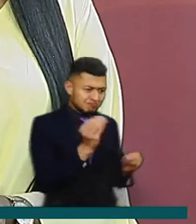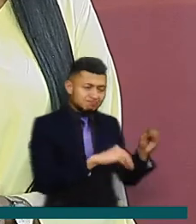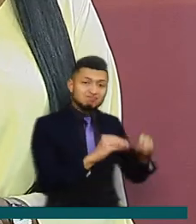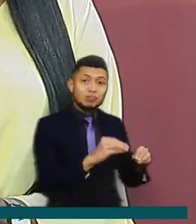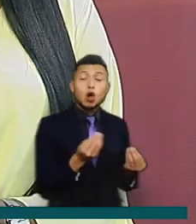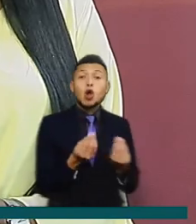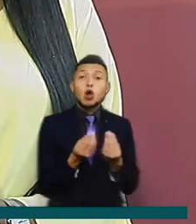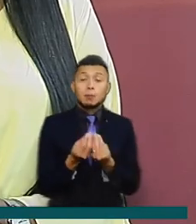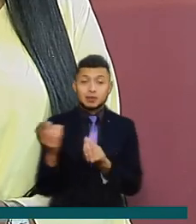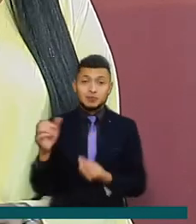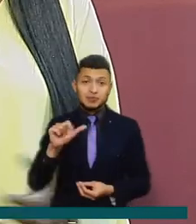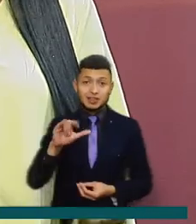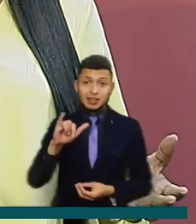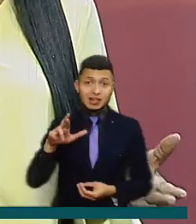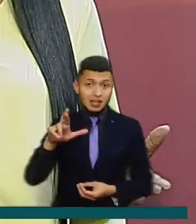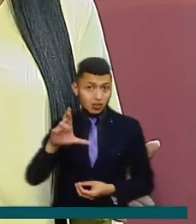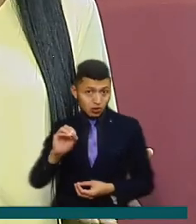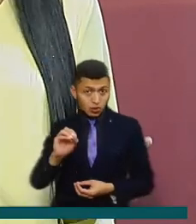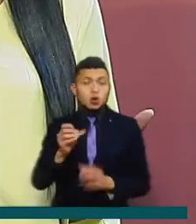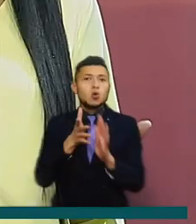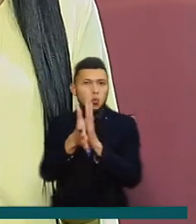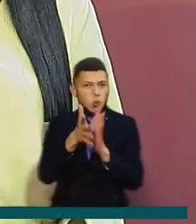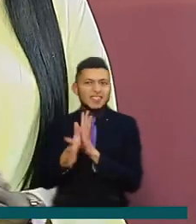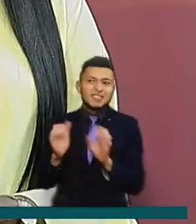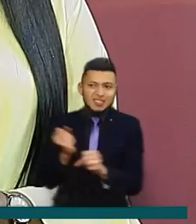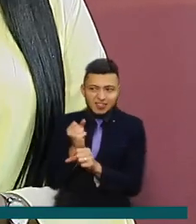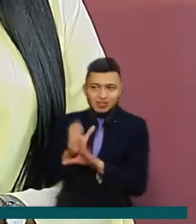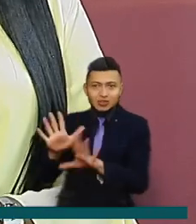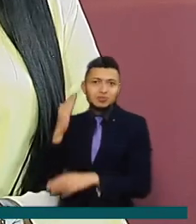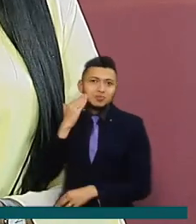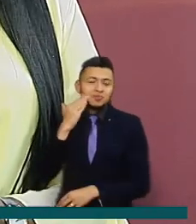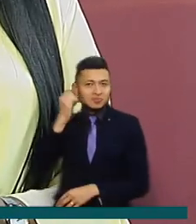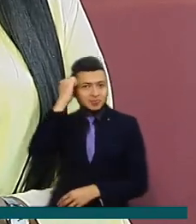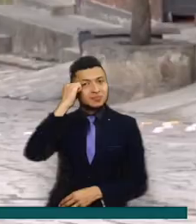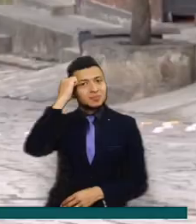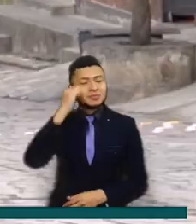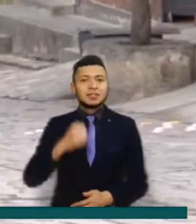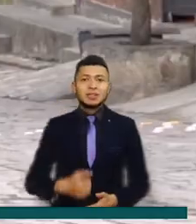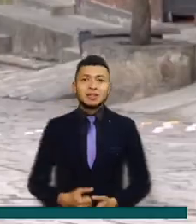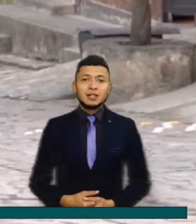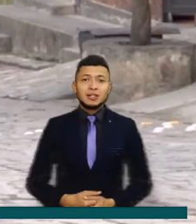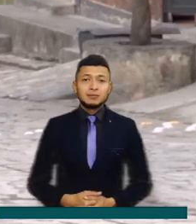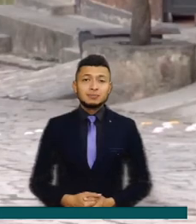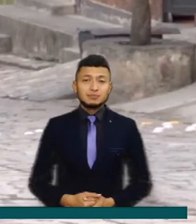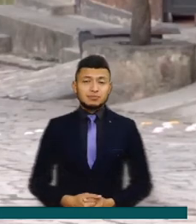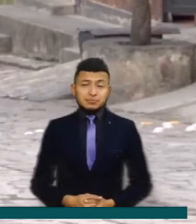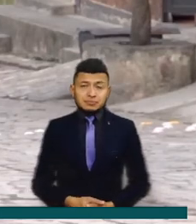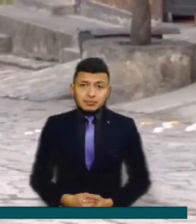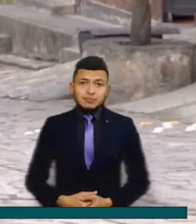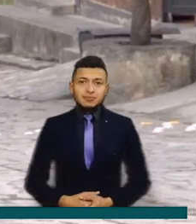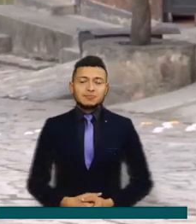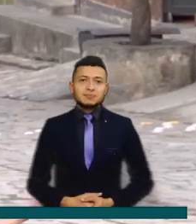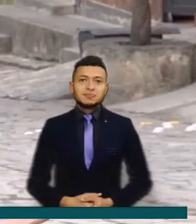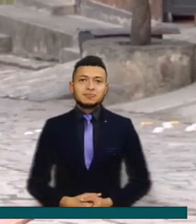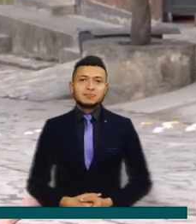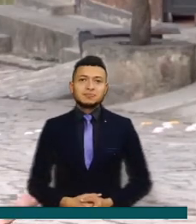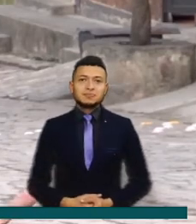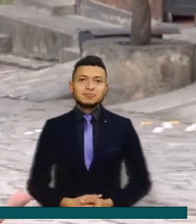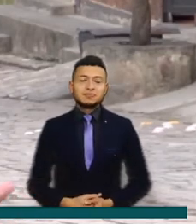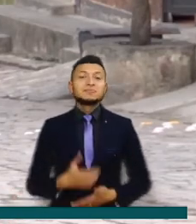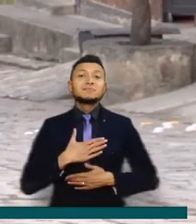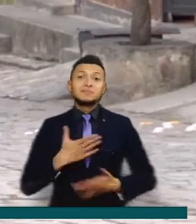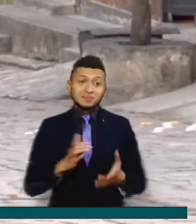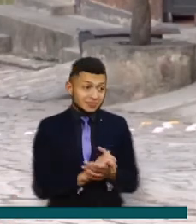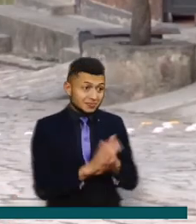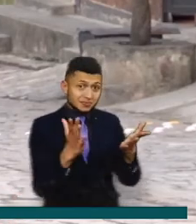Nuestro compañero Alejandro Mejía nos cuenta más sobre esta labor de esta maestra. Mabel y televidentes, un gusto